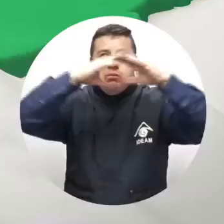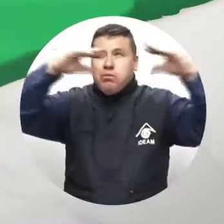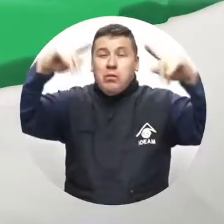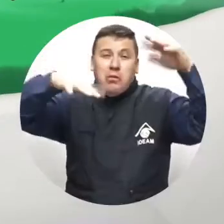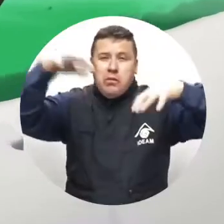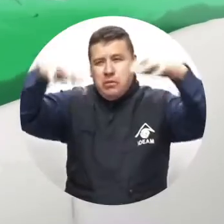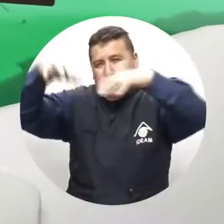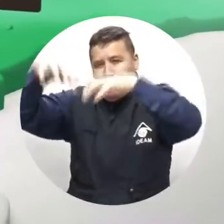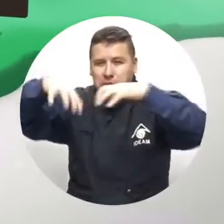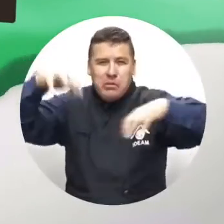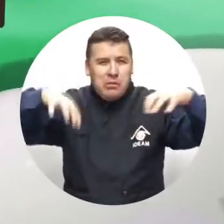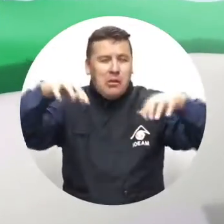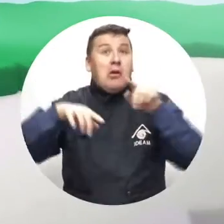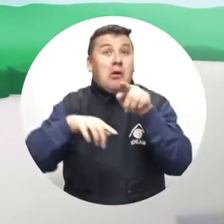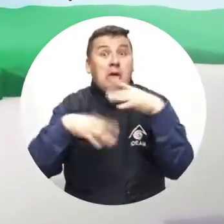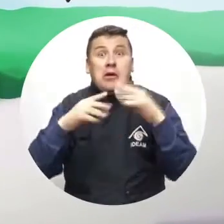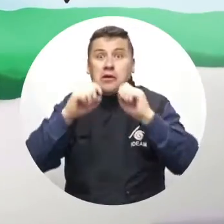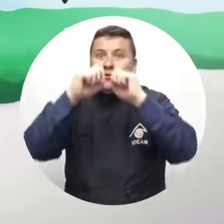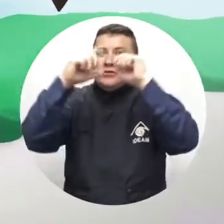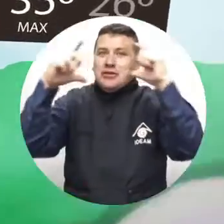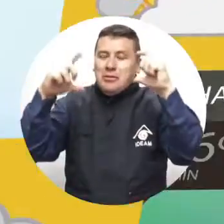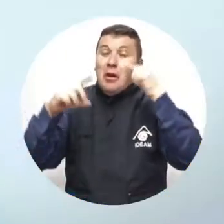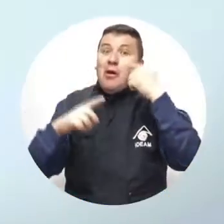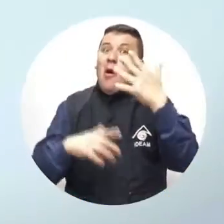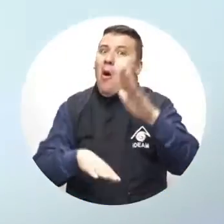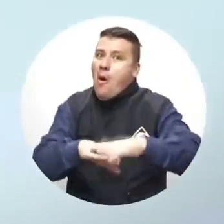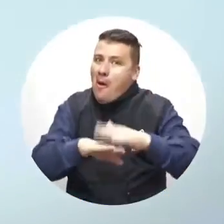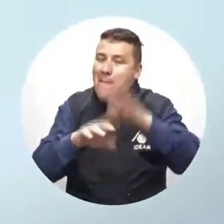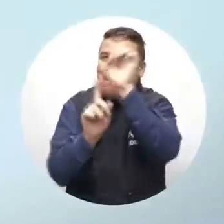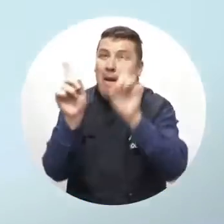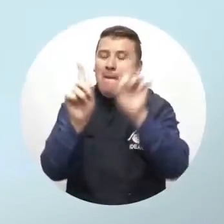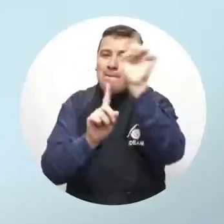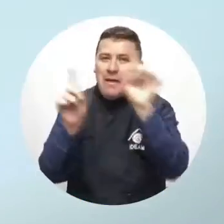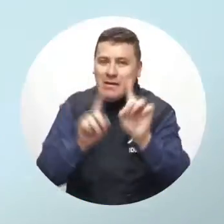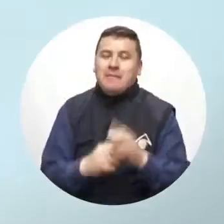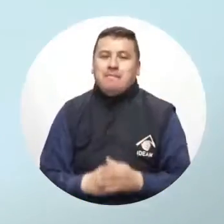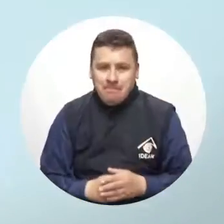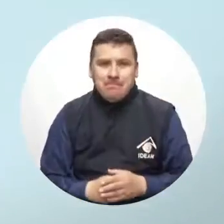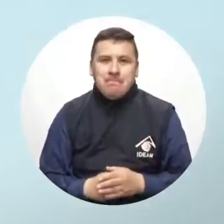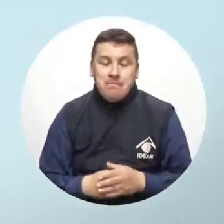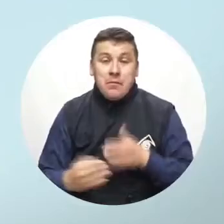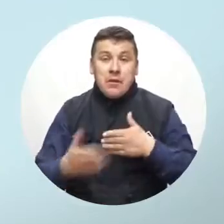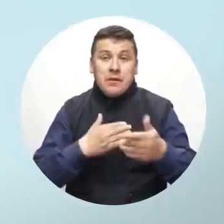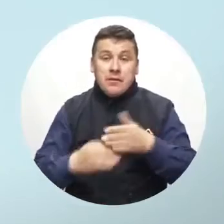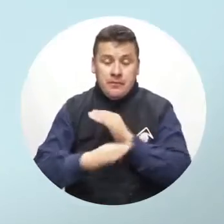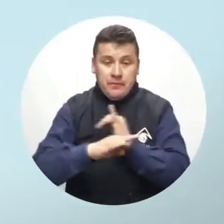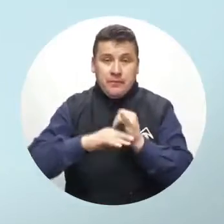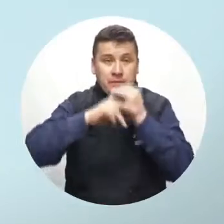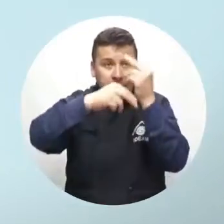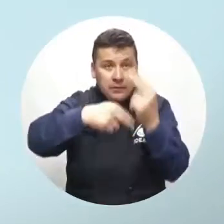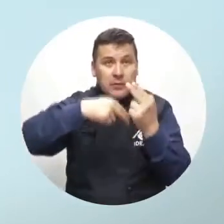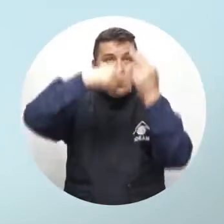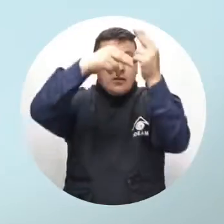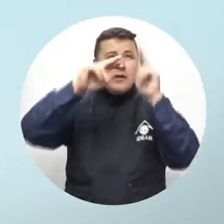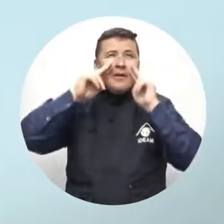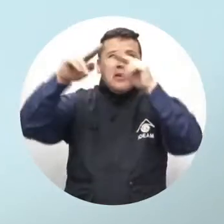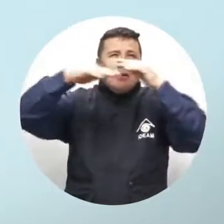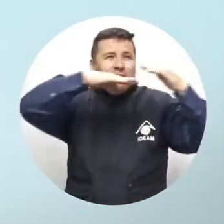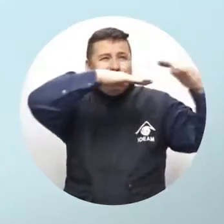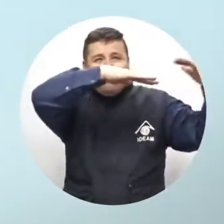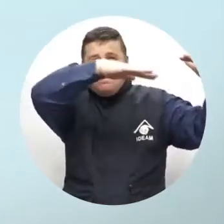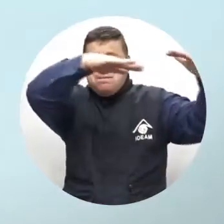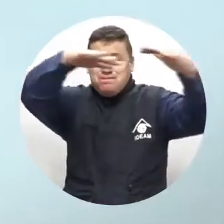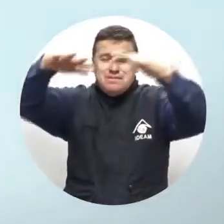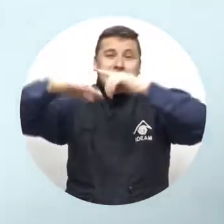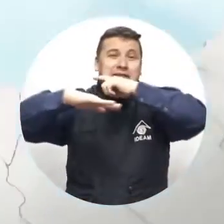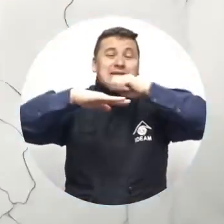con lloviznas y no serán sorpresa algunas descargas eléctricas. A la altura del archipiélago de San Andrés y Providencia habrá cielo nuboso